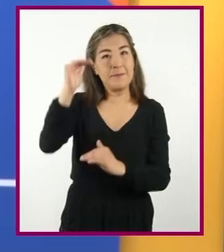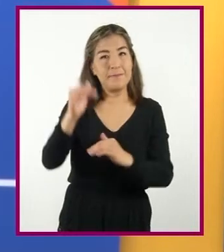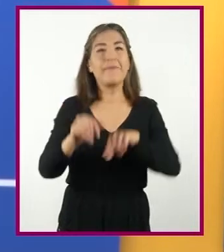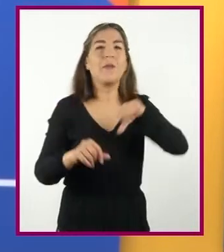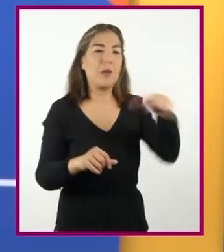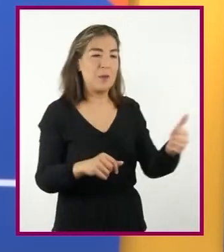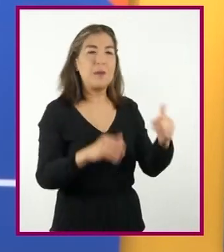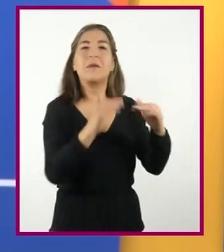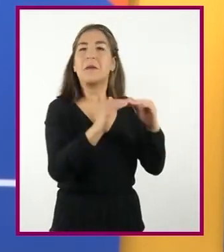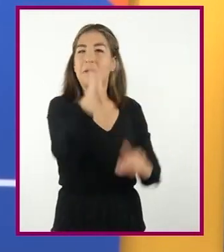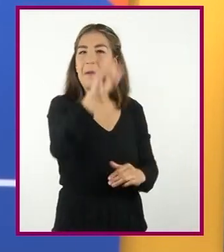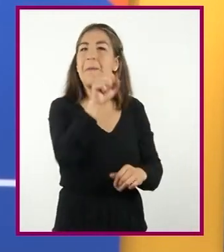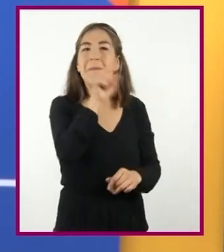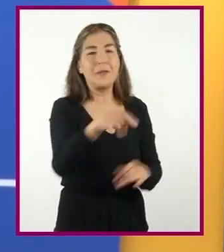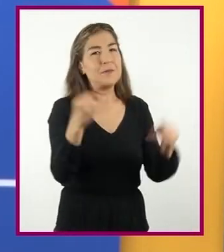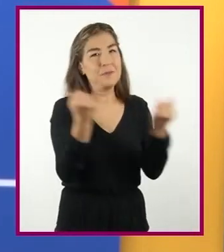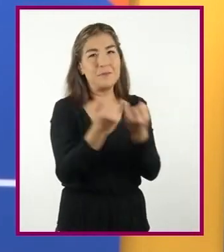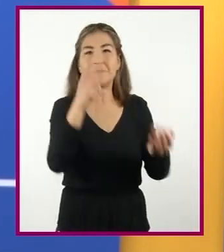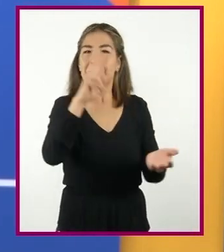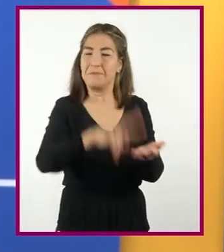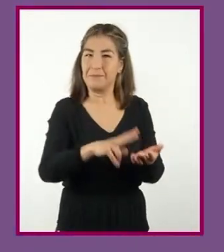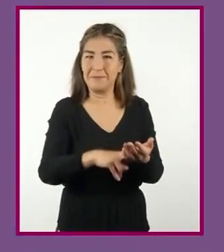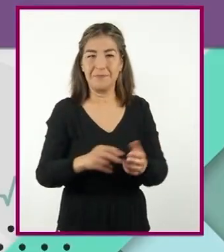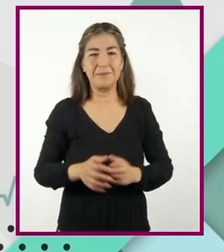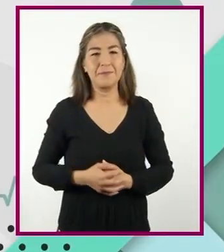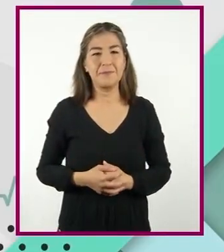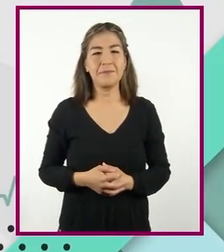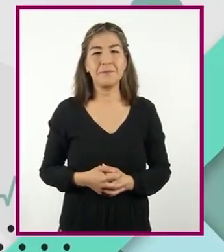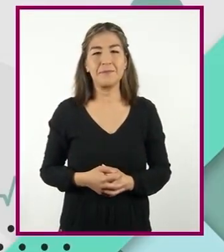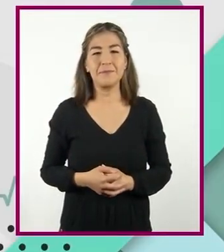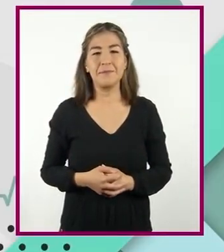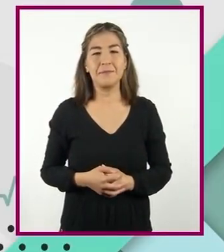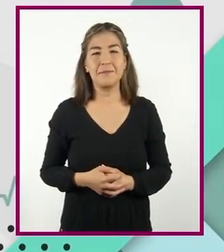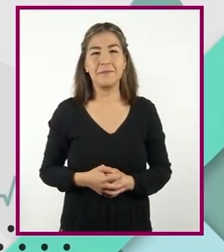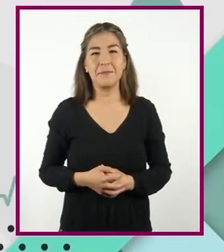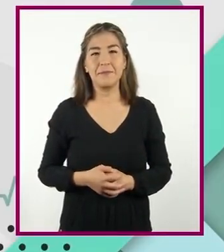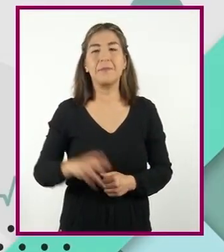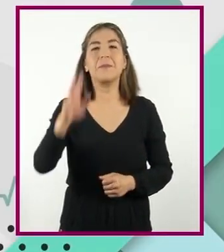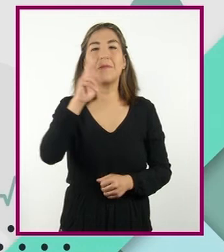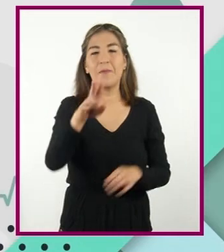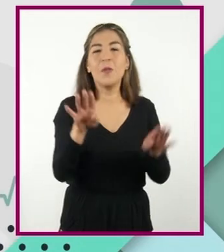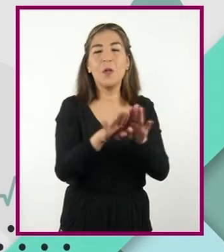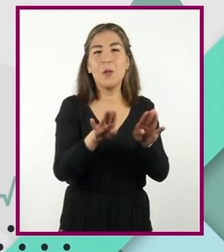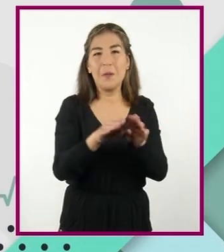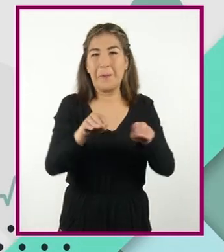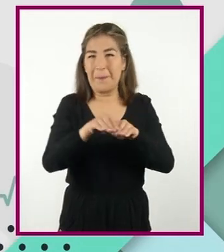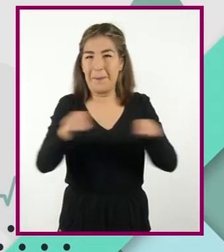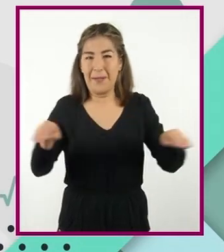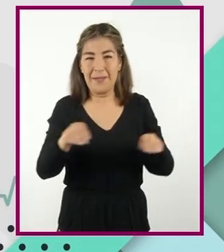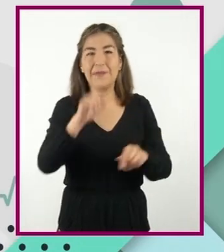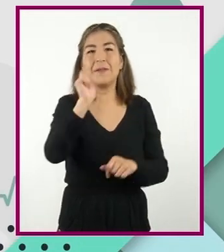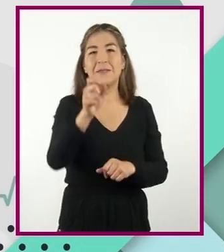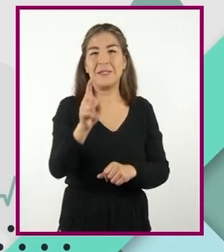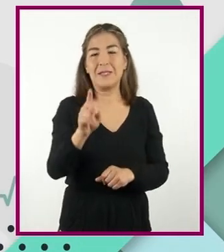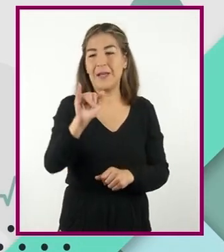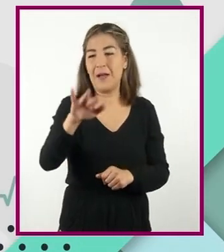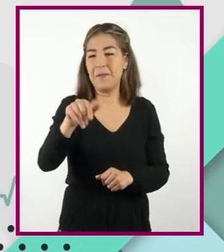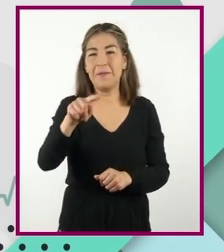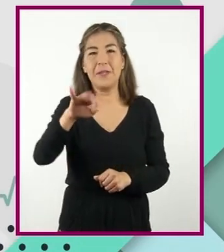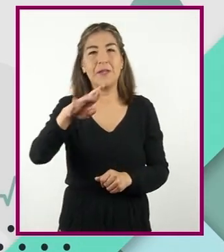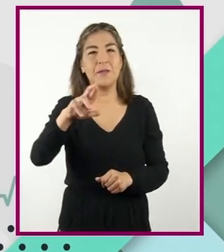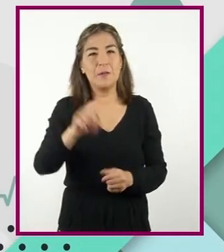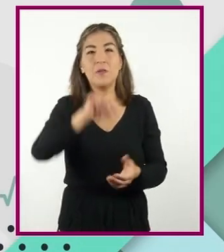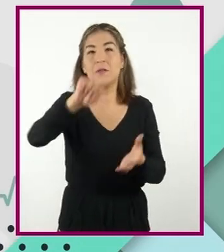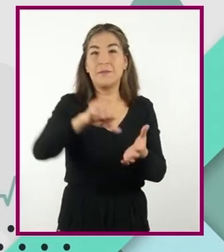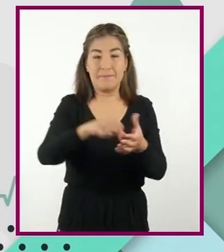otra aumenta también proporcionalmente. Determinaremos la medida real del diámetro central de la